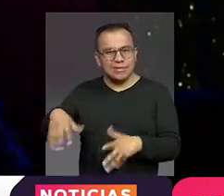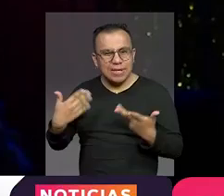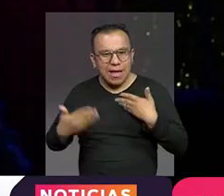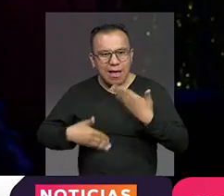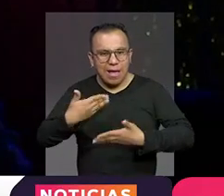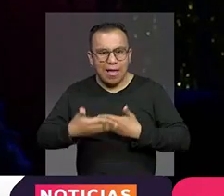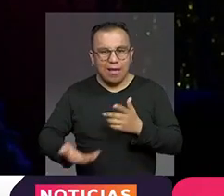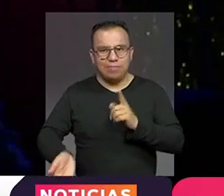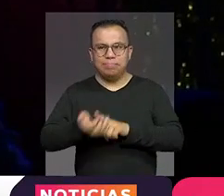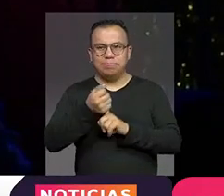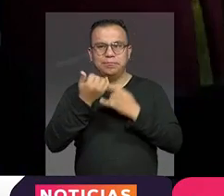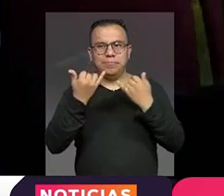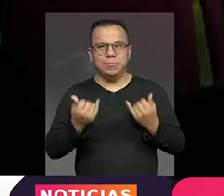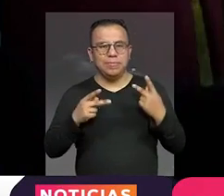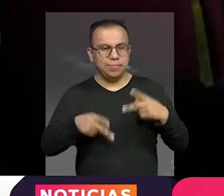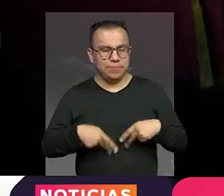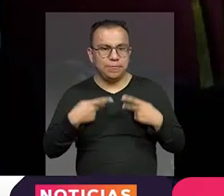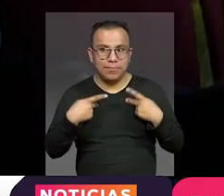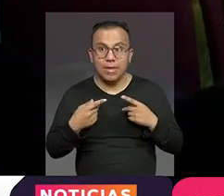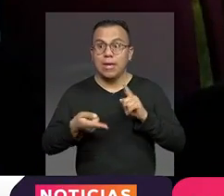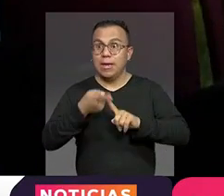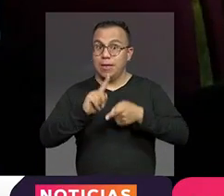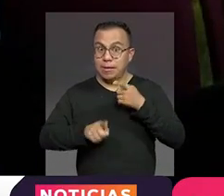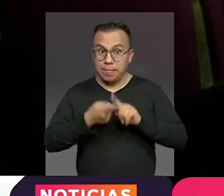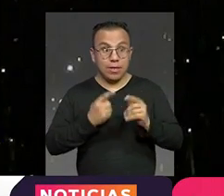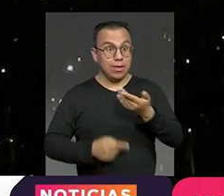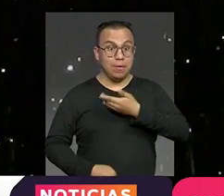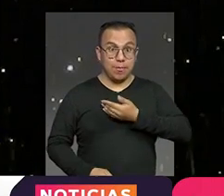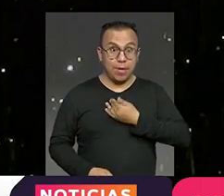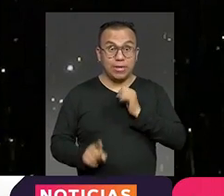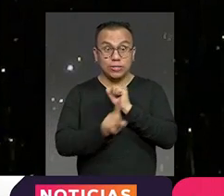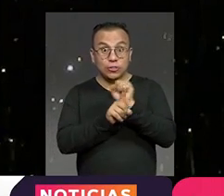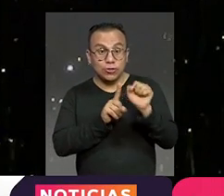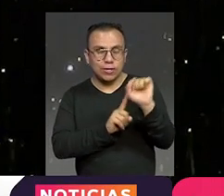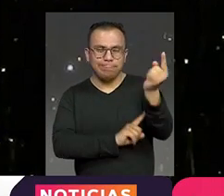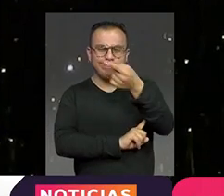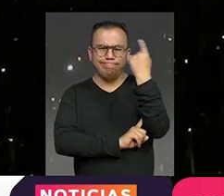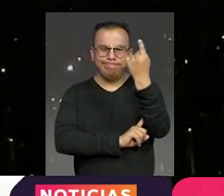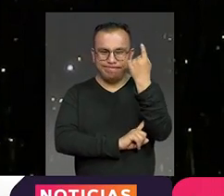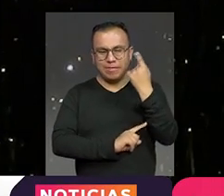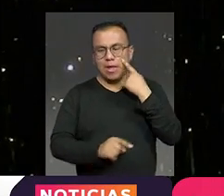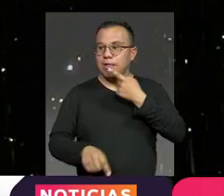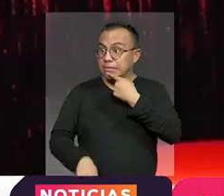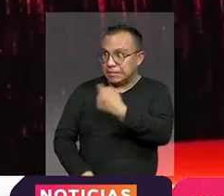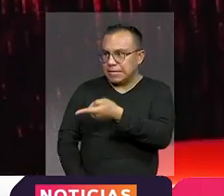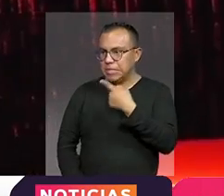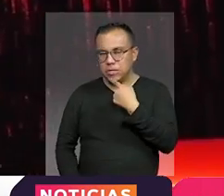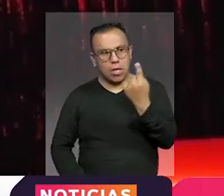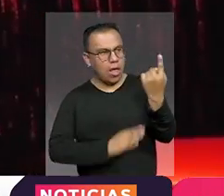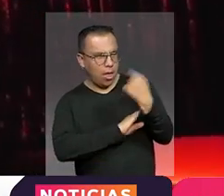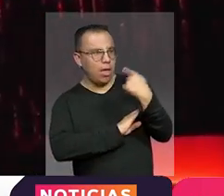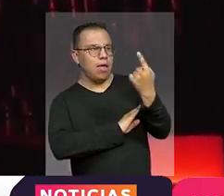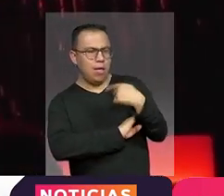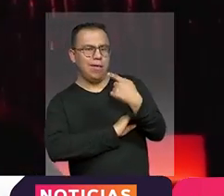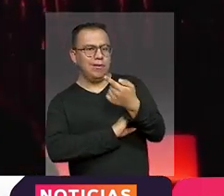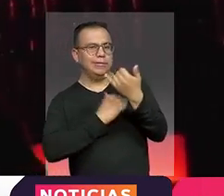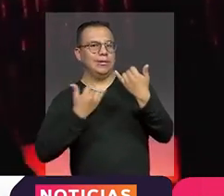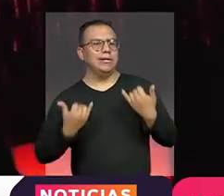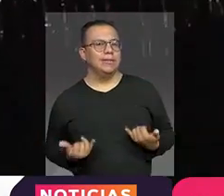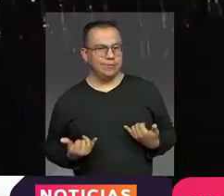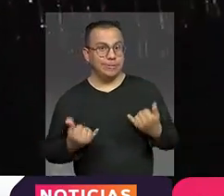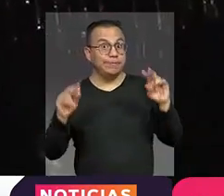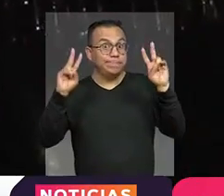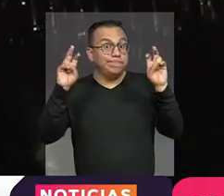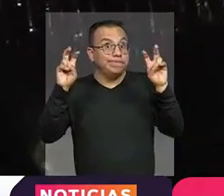que ha conseguido hasta ahora en su vida. Sus amigas, su madre y la sociedad en general llevan años diciéndole cómo hacerlo, ahora que ya es,